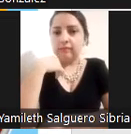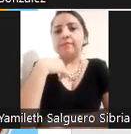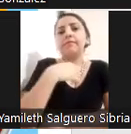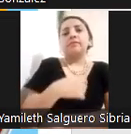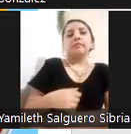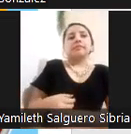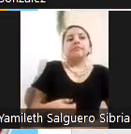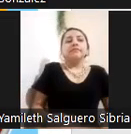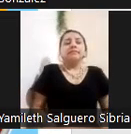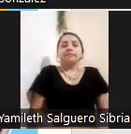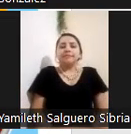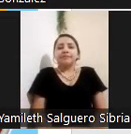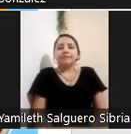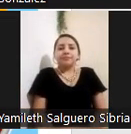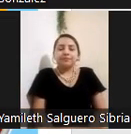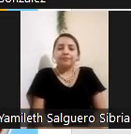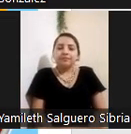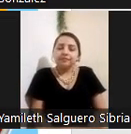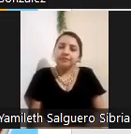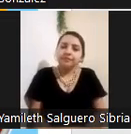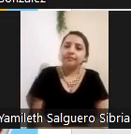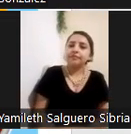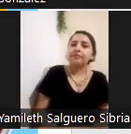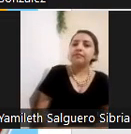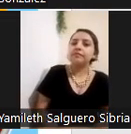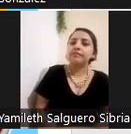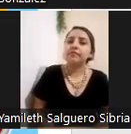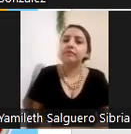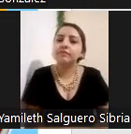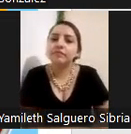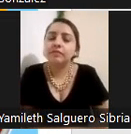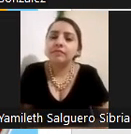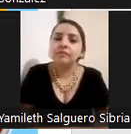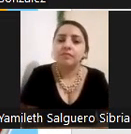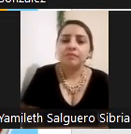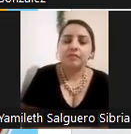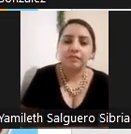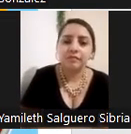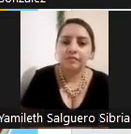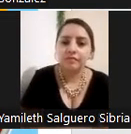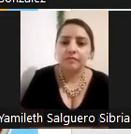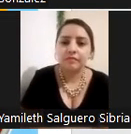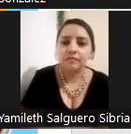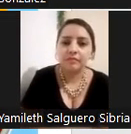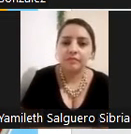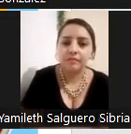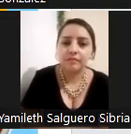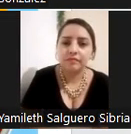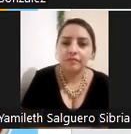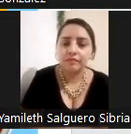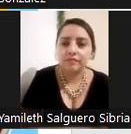dio cuenta que no es el internet que no es su teléfono entonces Ed dice Ay no qué sitio más lento y se